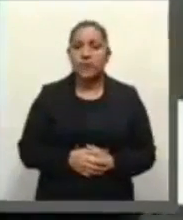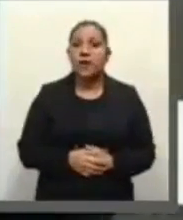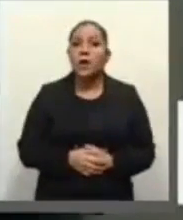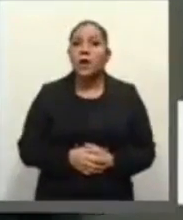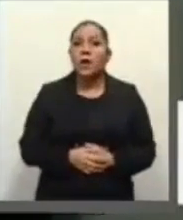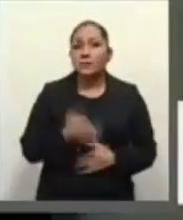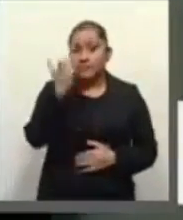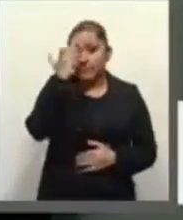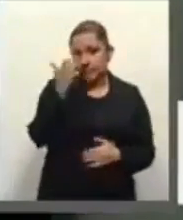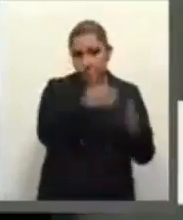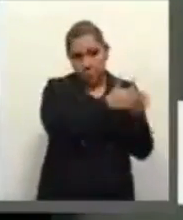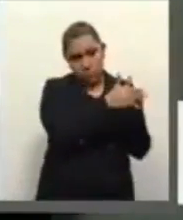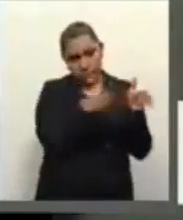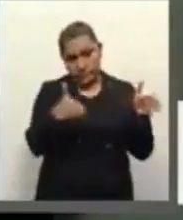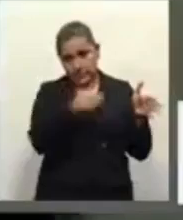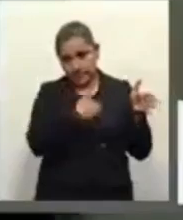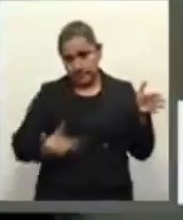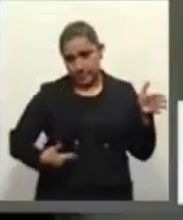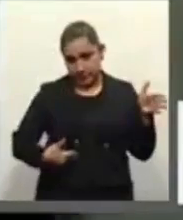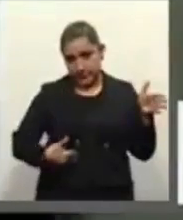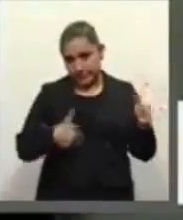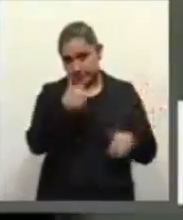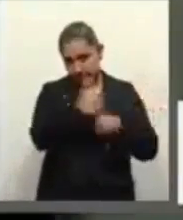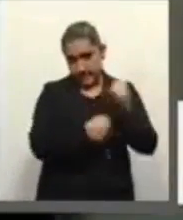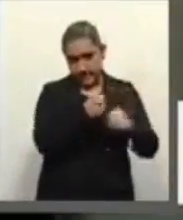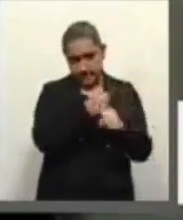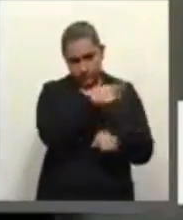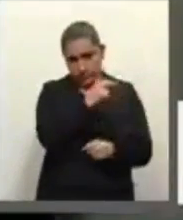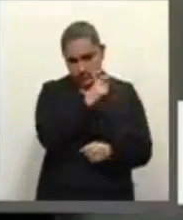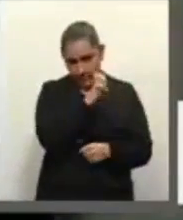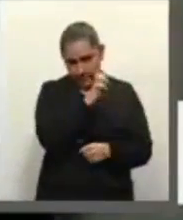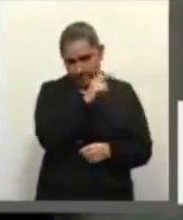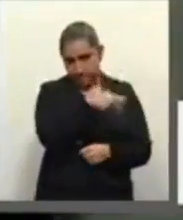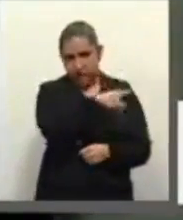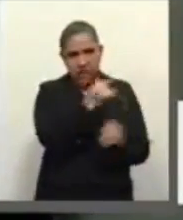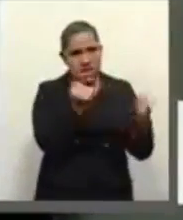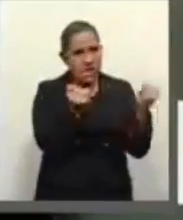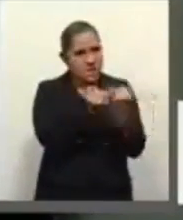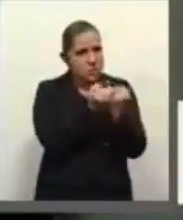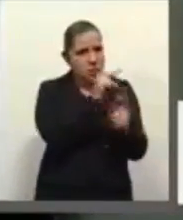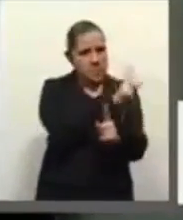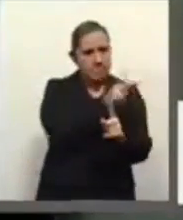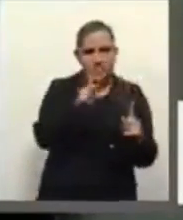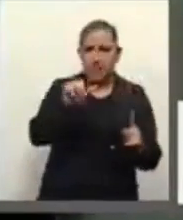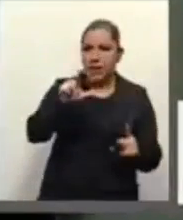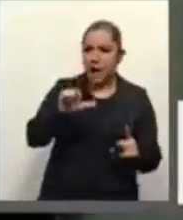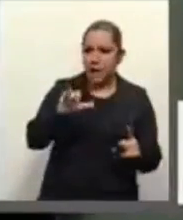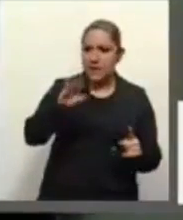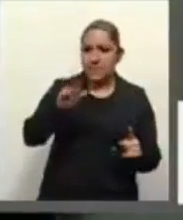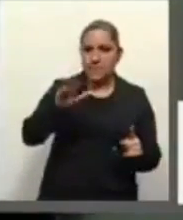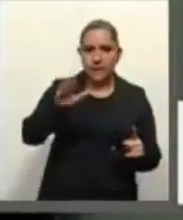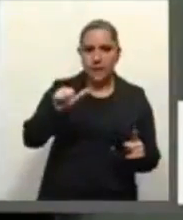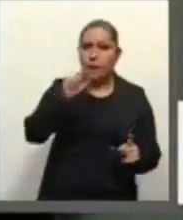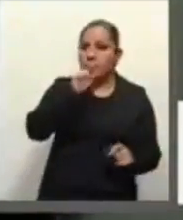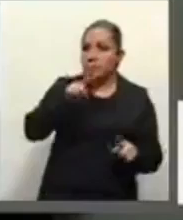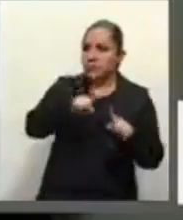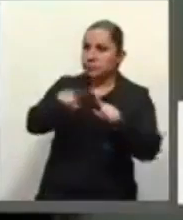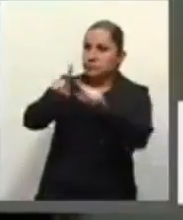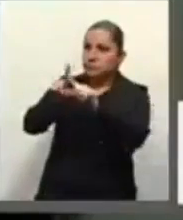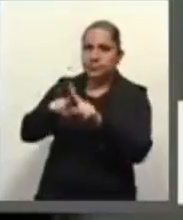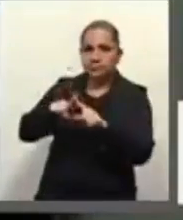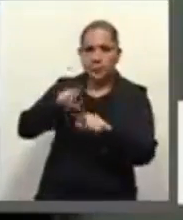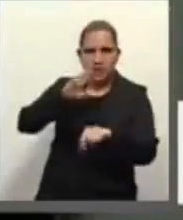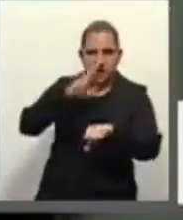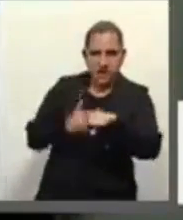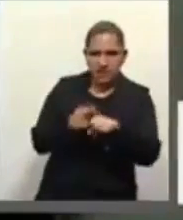sexenio del presidente Peña pasará a la historia como el de Alibaba y sus N cantidad de ladrones. El sexenio de los